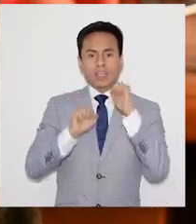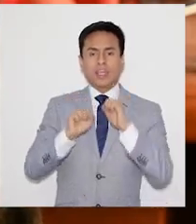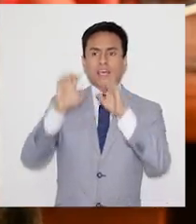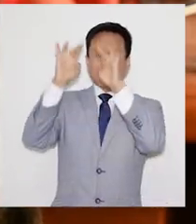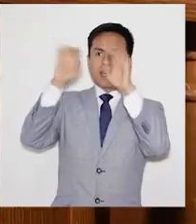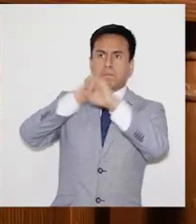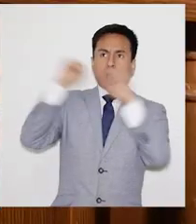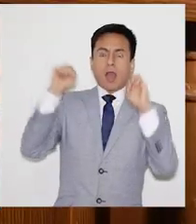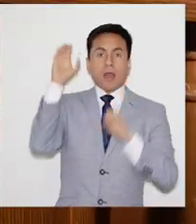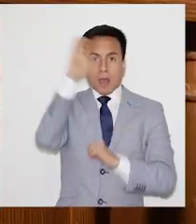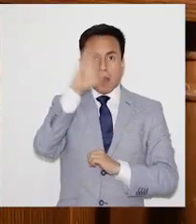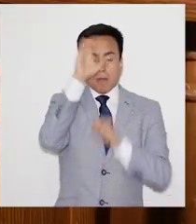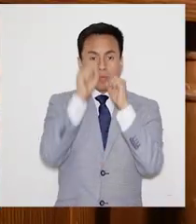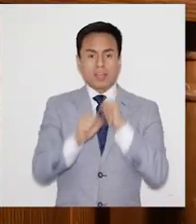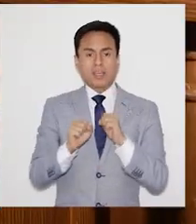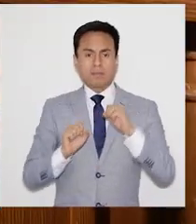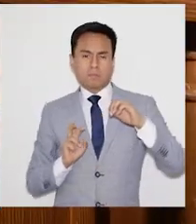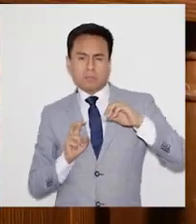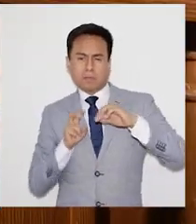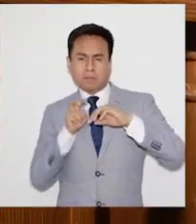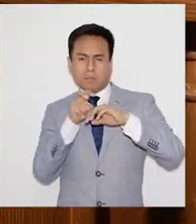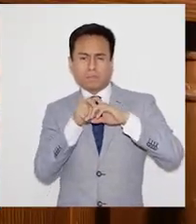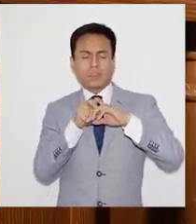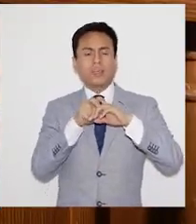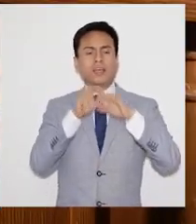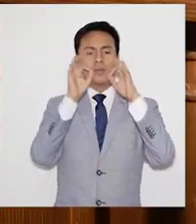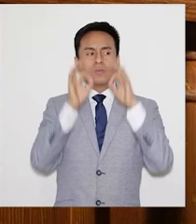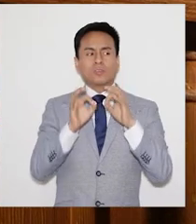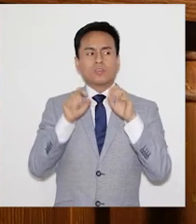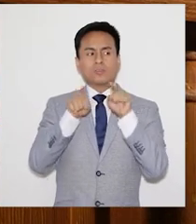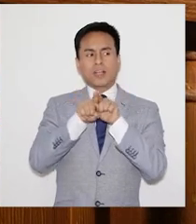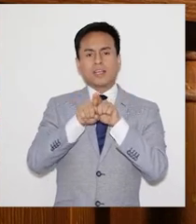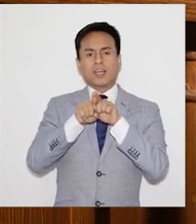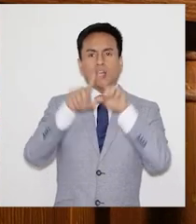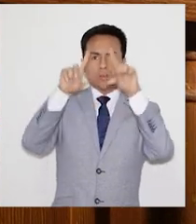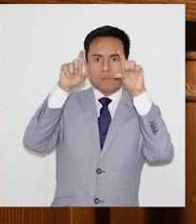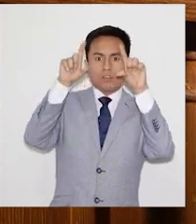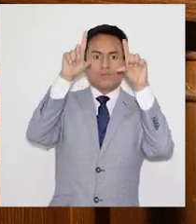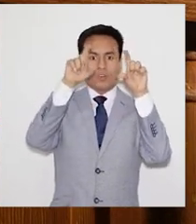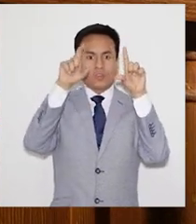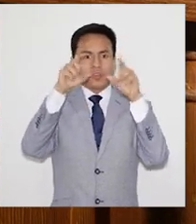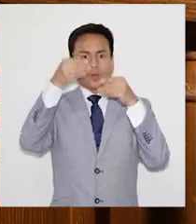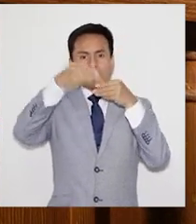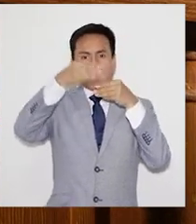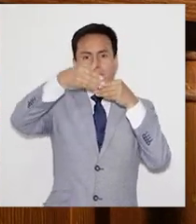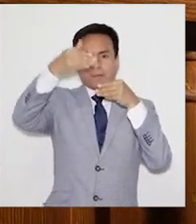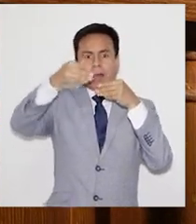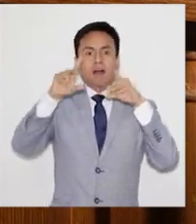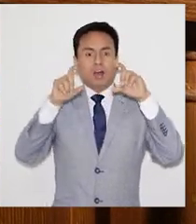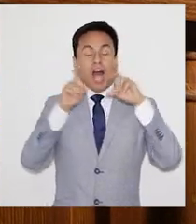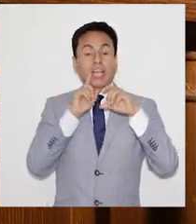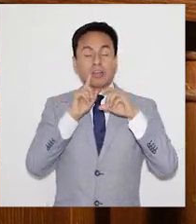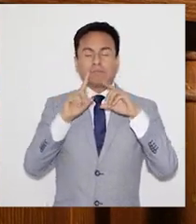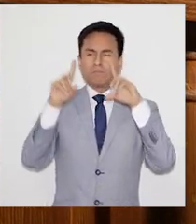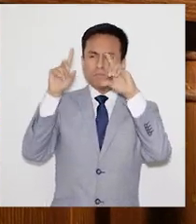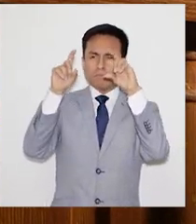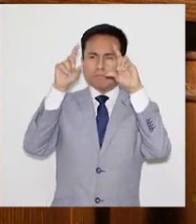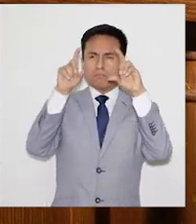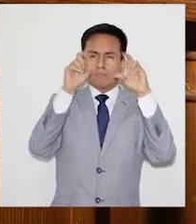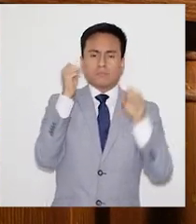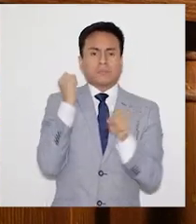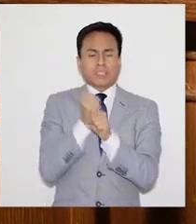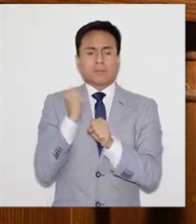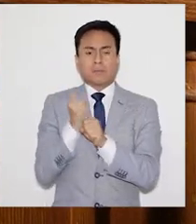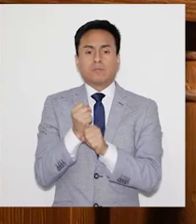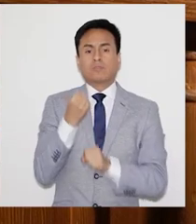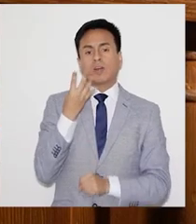supernovas. Entonces subí al Roble y empecé a tomar fotos en unas placas fotográficas. y